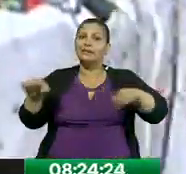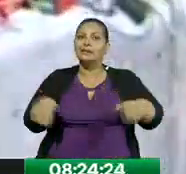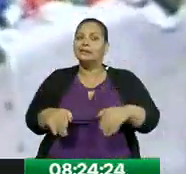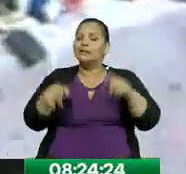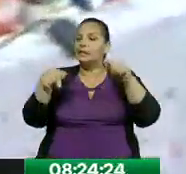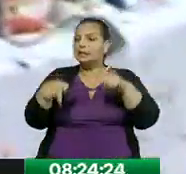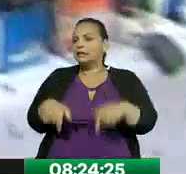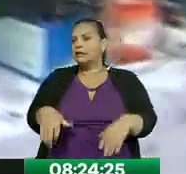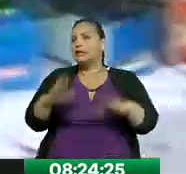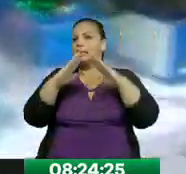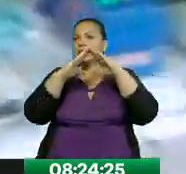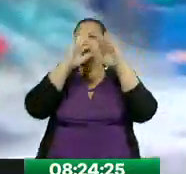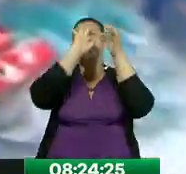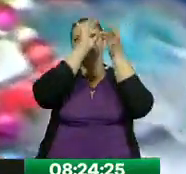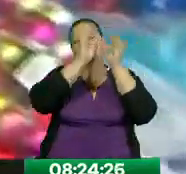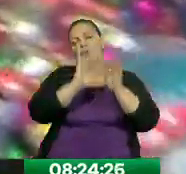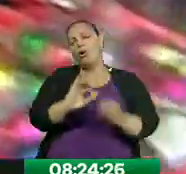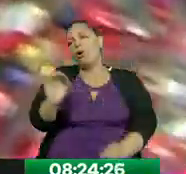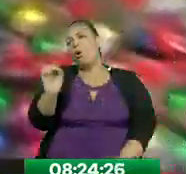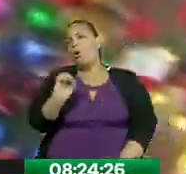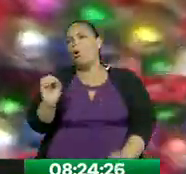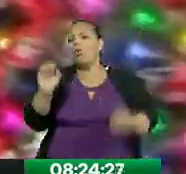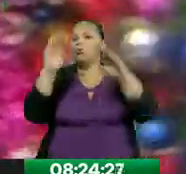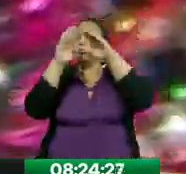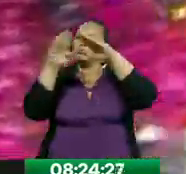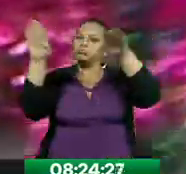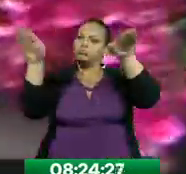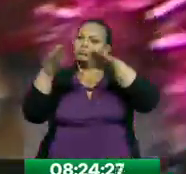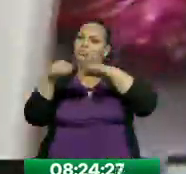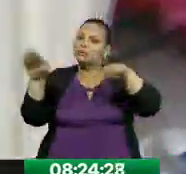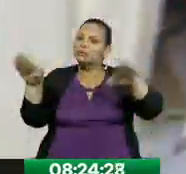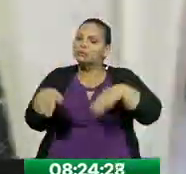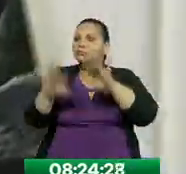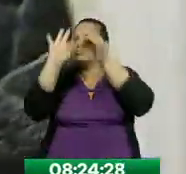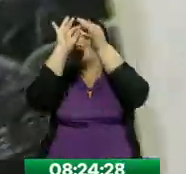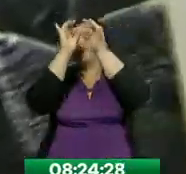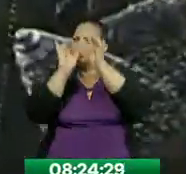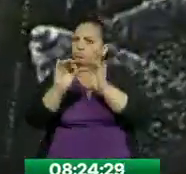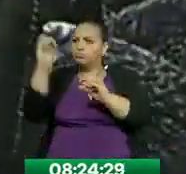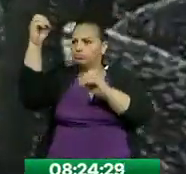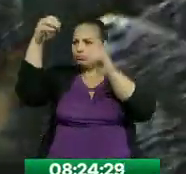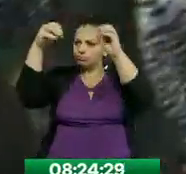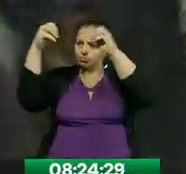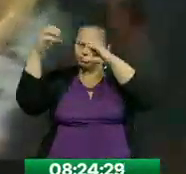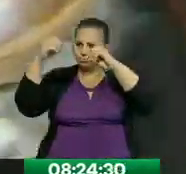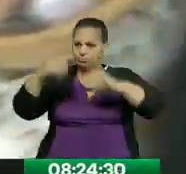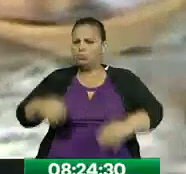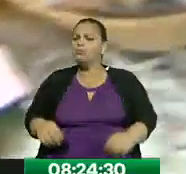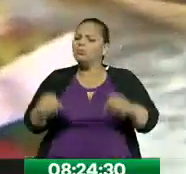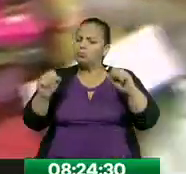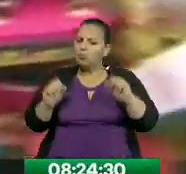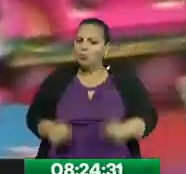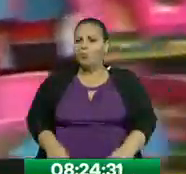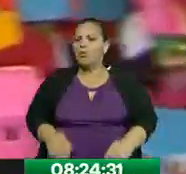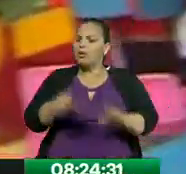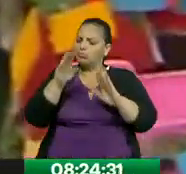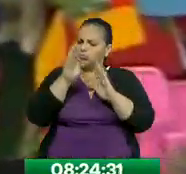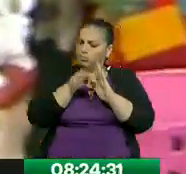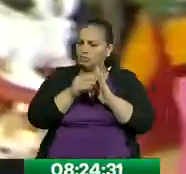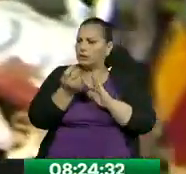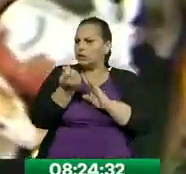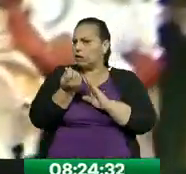el nacimiento, arbolitos, luces a buenos precios. Y con opción a regateo, como lo dijo, para